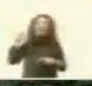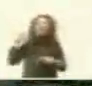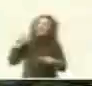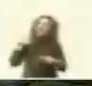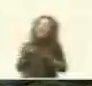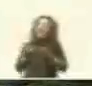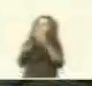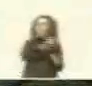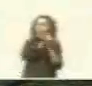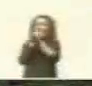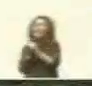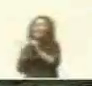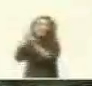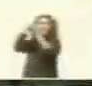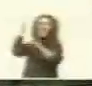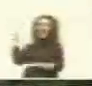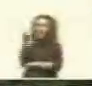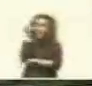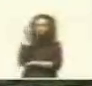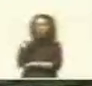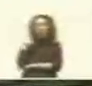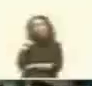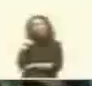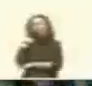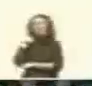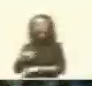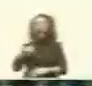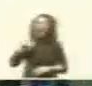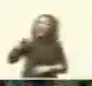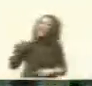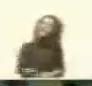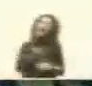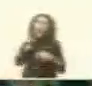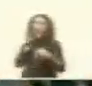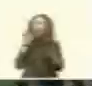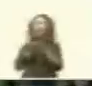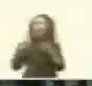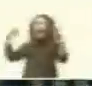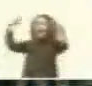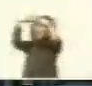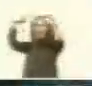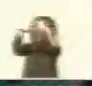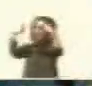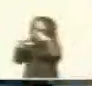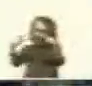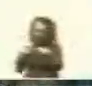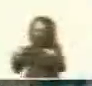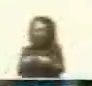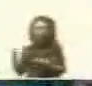hemos triunfado. Estoy cansado de haber rimado todo con